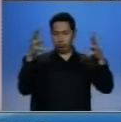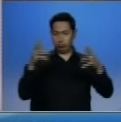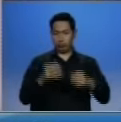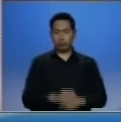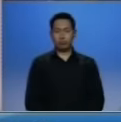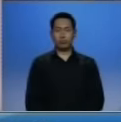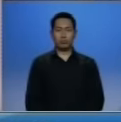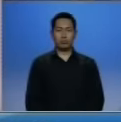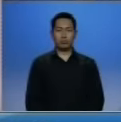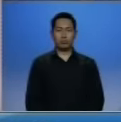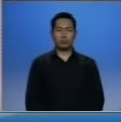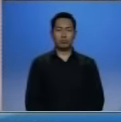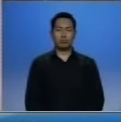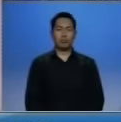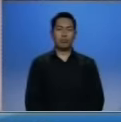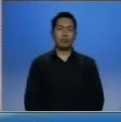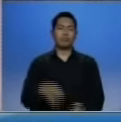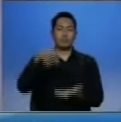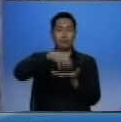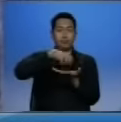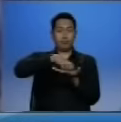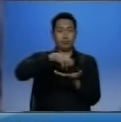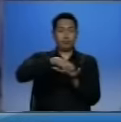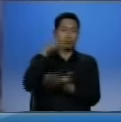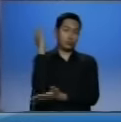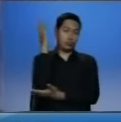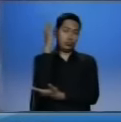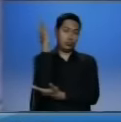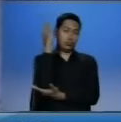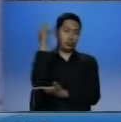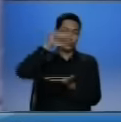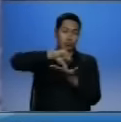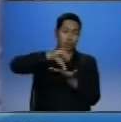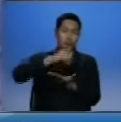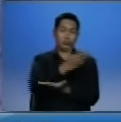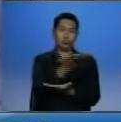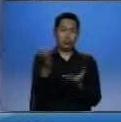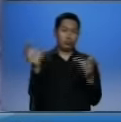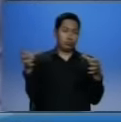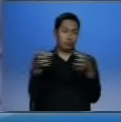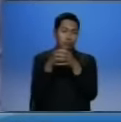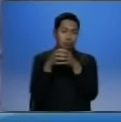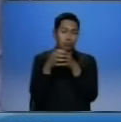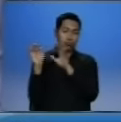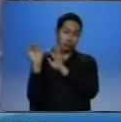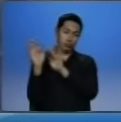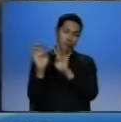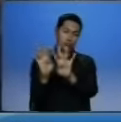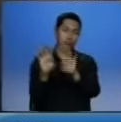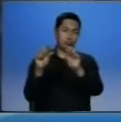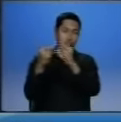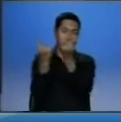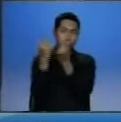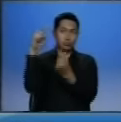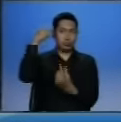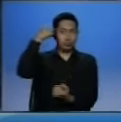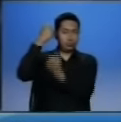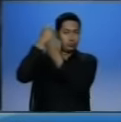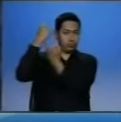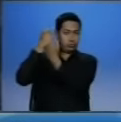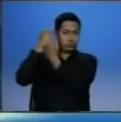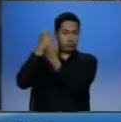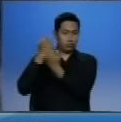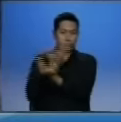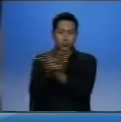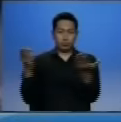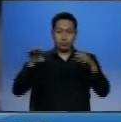En la provincia del Carchi, la ciudad de Tulcán fue el punto de concentración para quienes expresaron su apoyo al gobierno nacional. Con